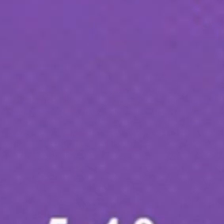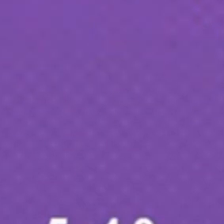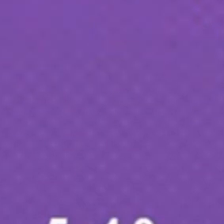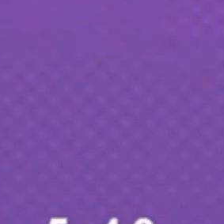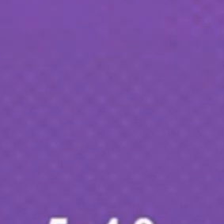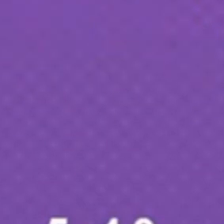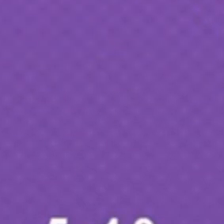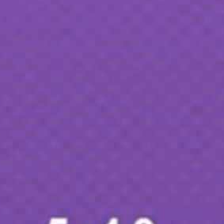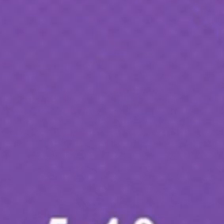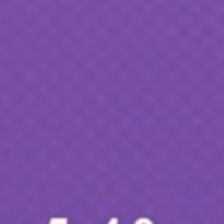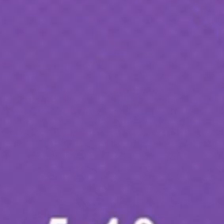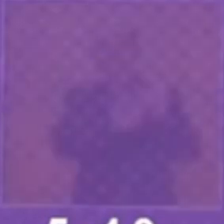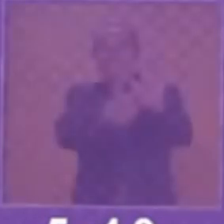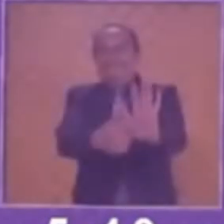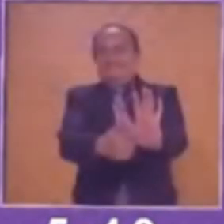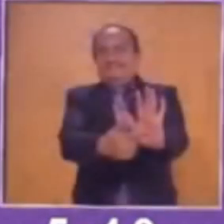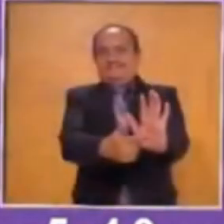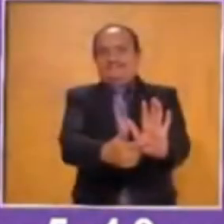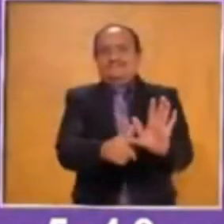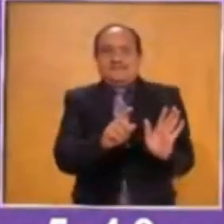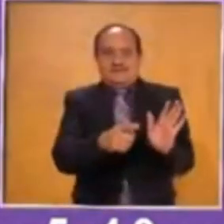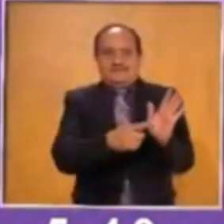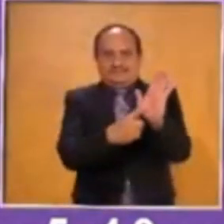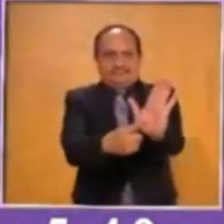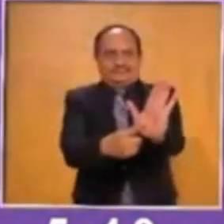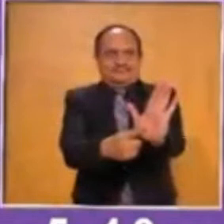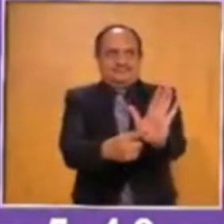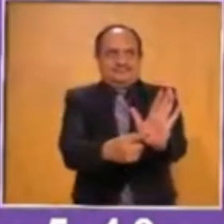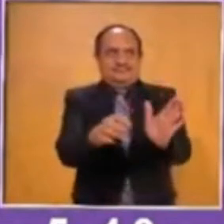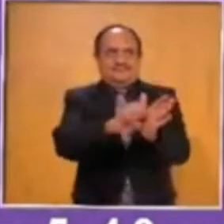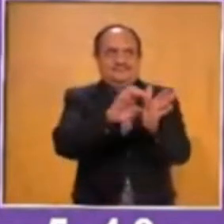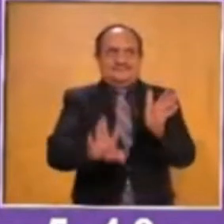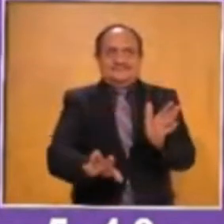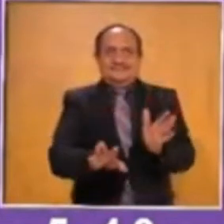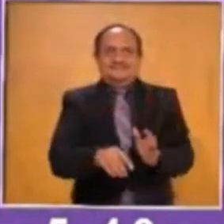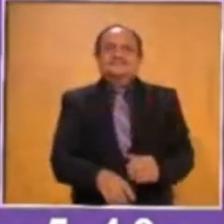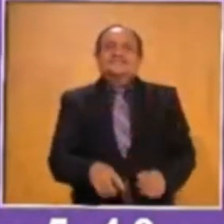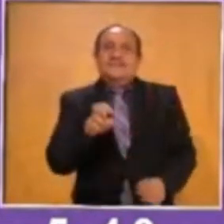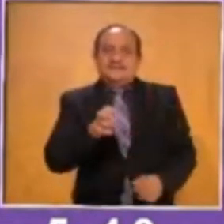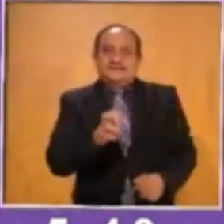está una escena. Ahorita que me hablan, aquí está la escena donde